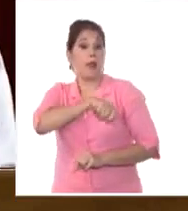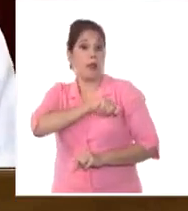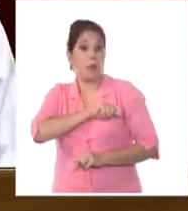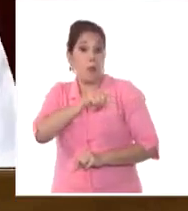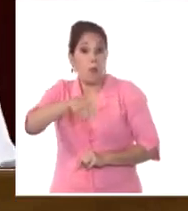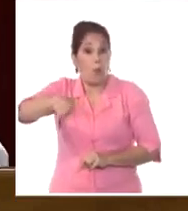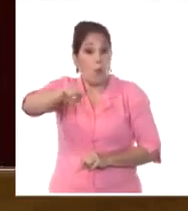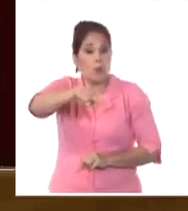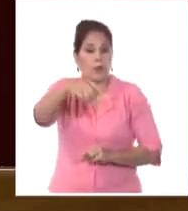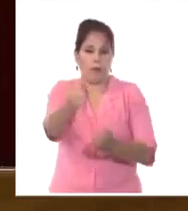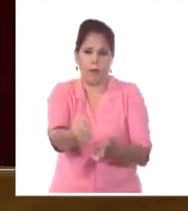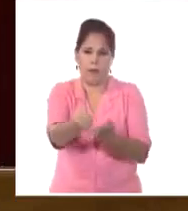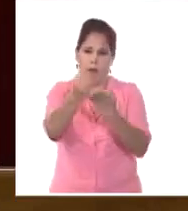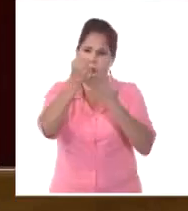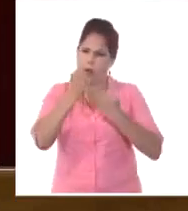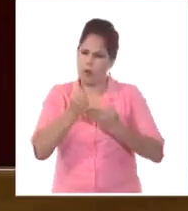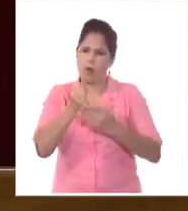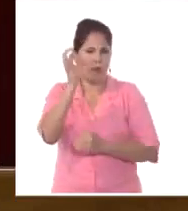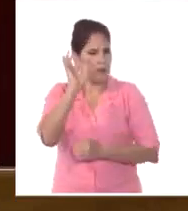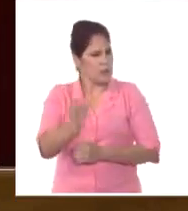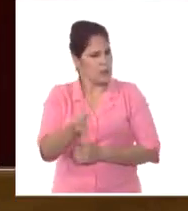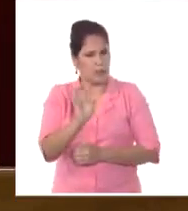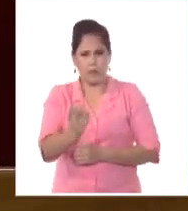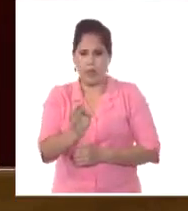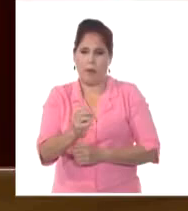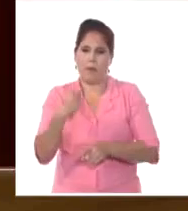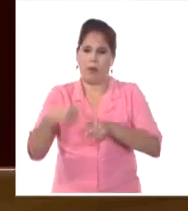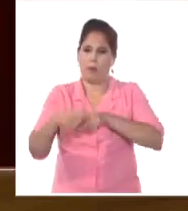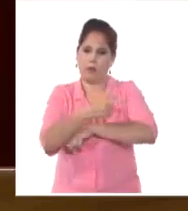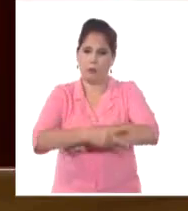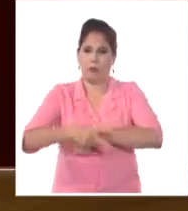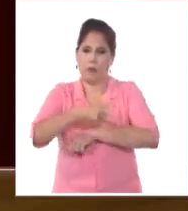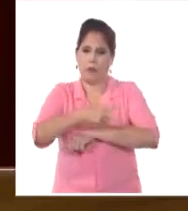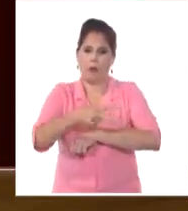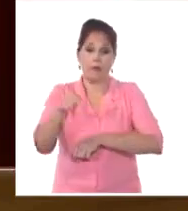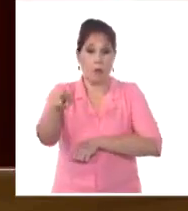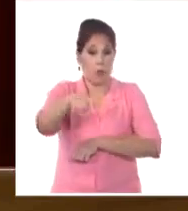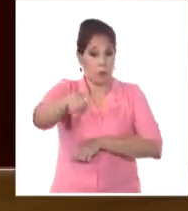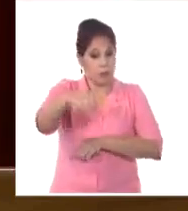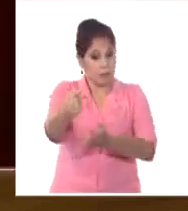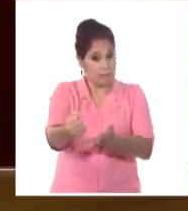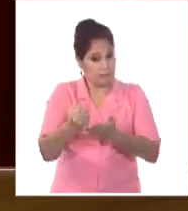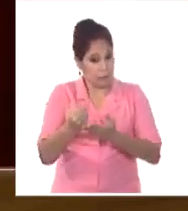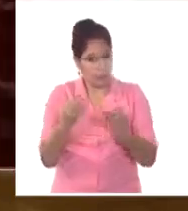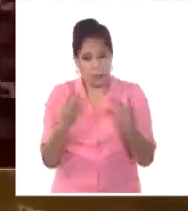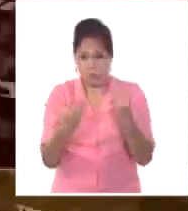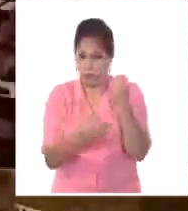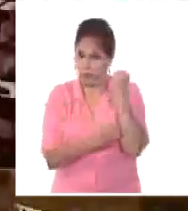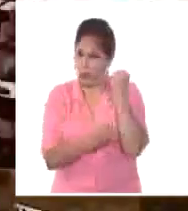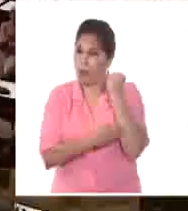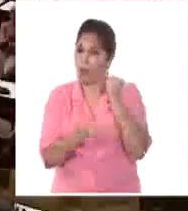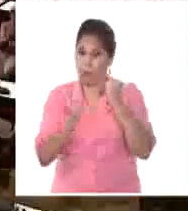el meritorio papel de la solidaridad internacional que ustedes nos brindan.